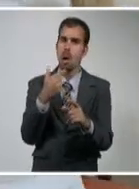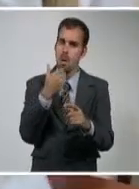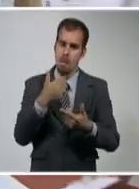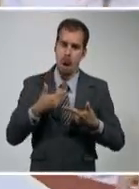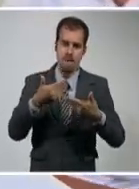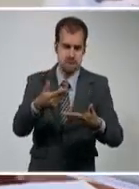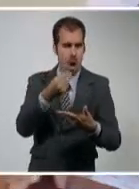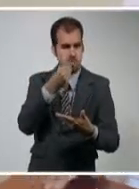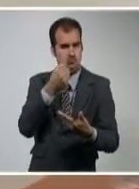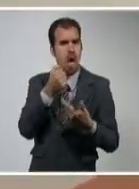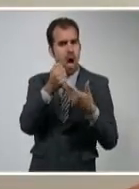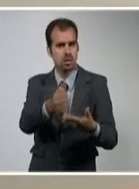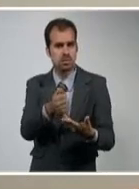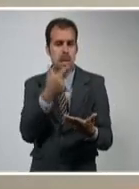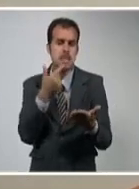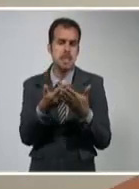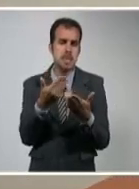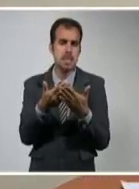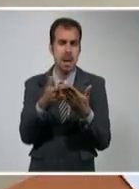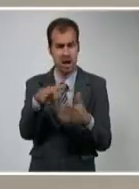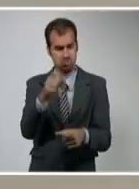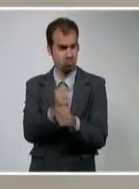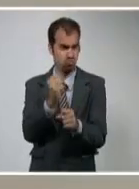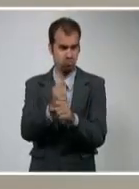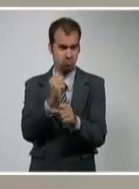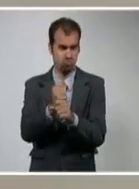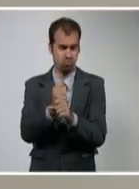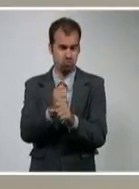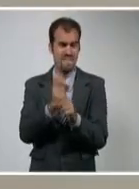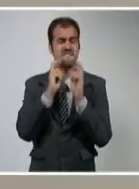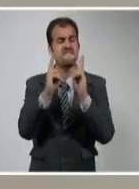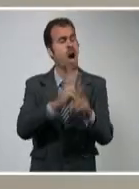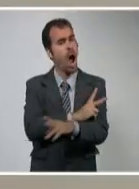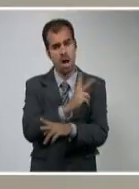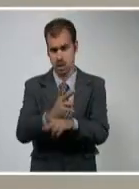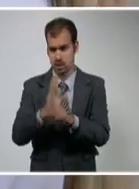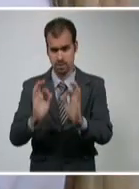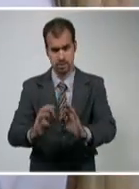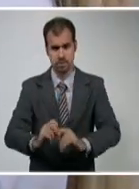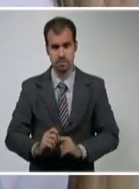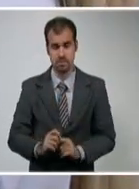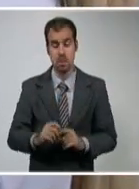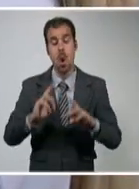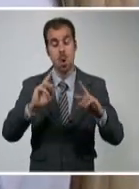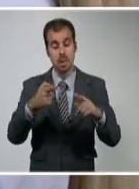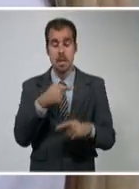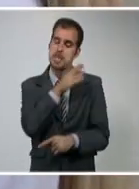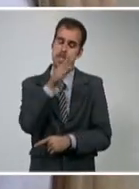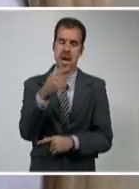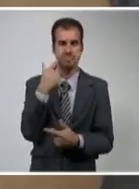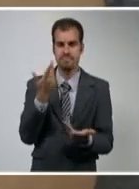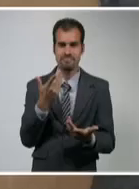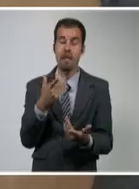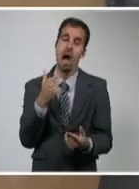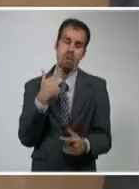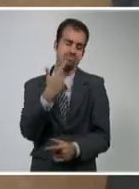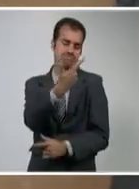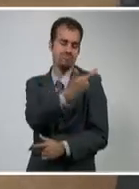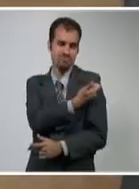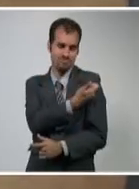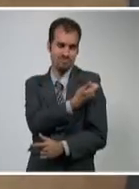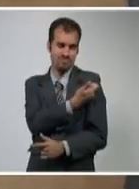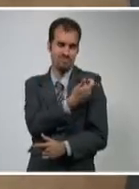a la profesión a la que dedicó su vida laboral. Esta vez vuelve a la ciencia como sujeto de estudio del